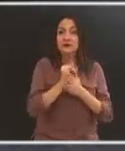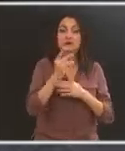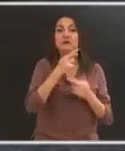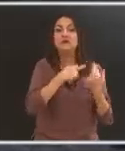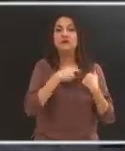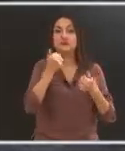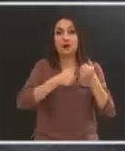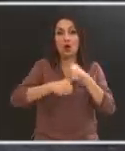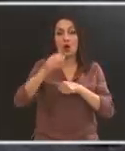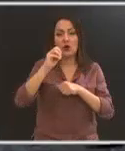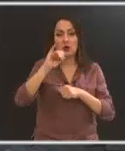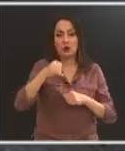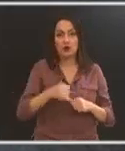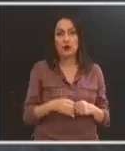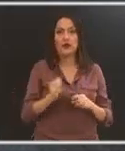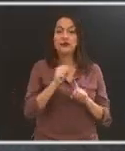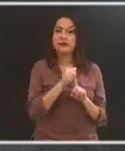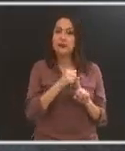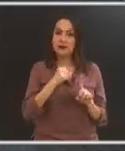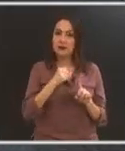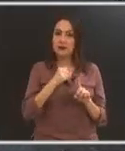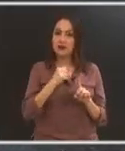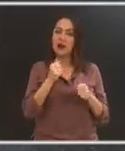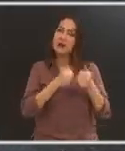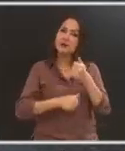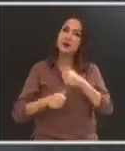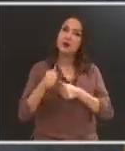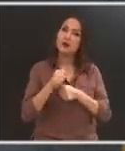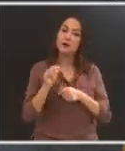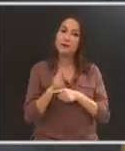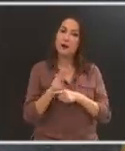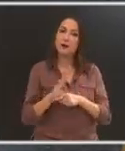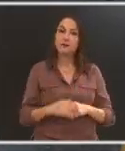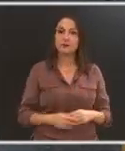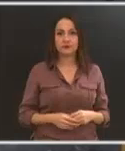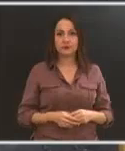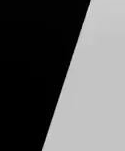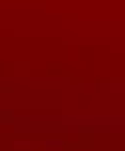de los agentes del OIJ de Sarapiquí y las autoridades del banco.